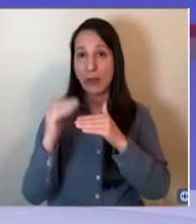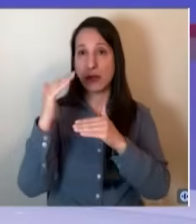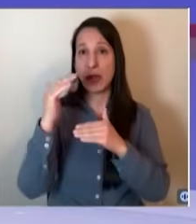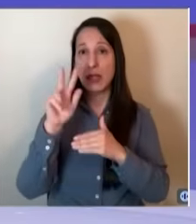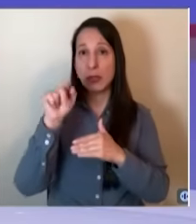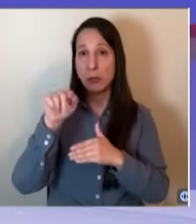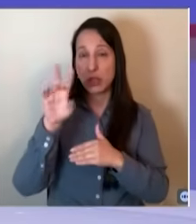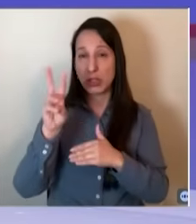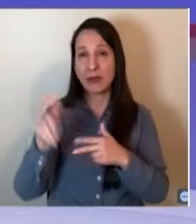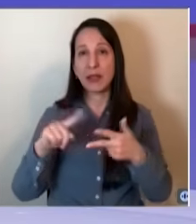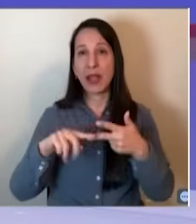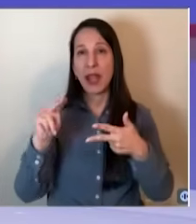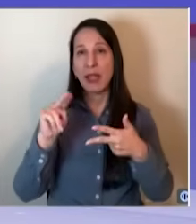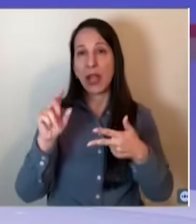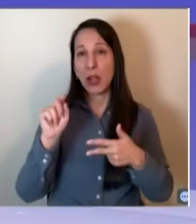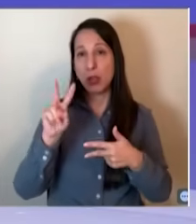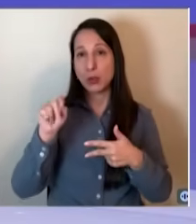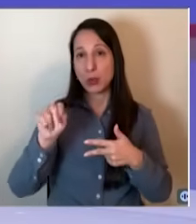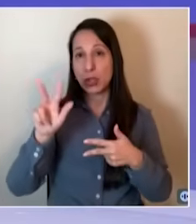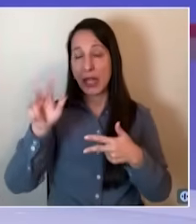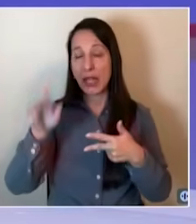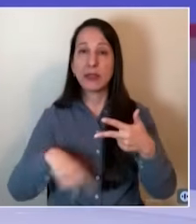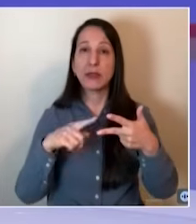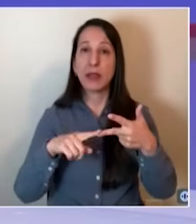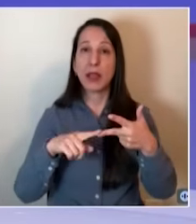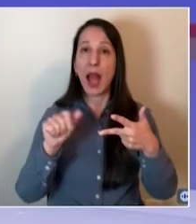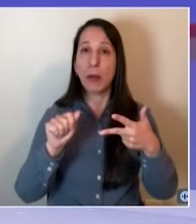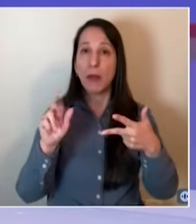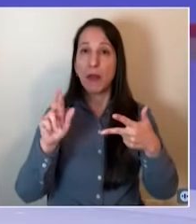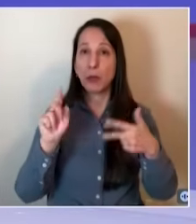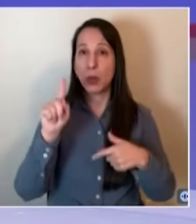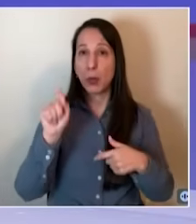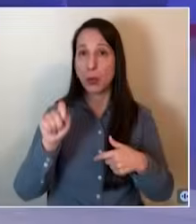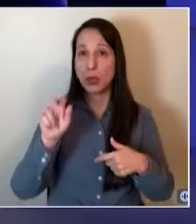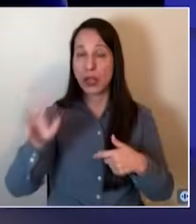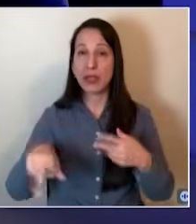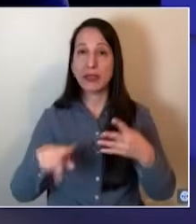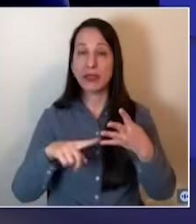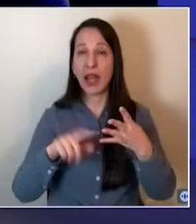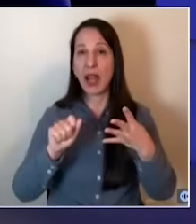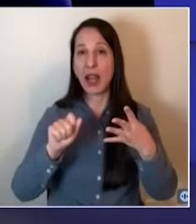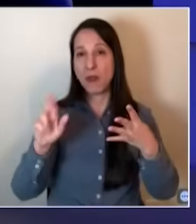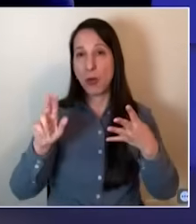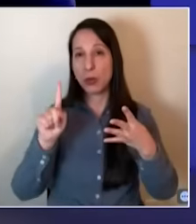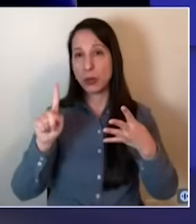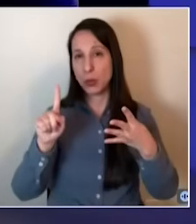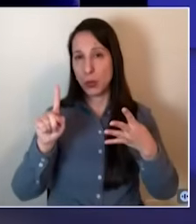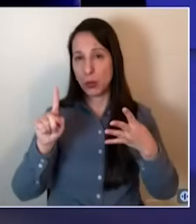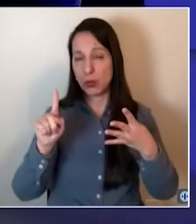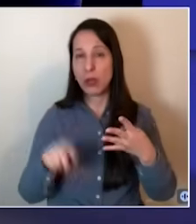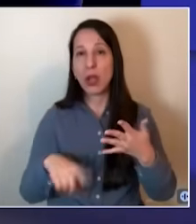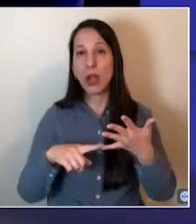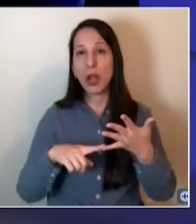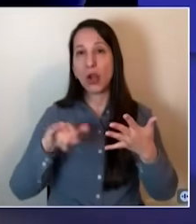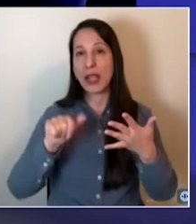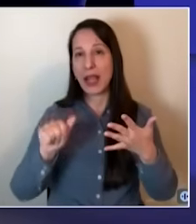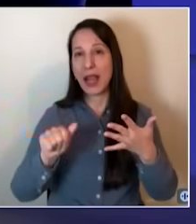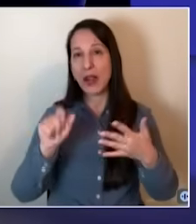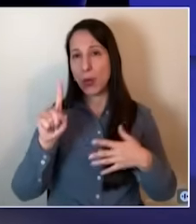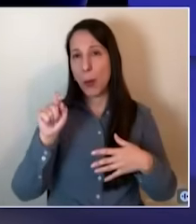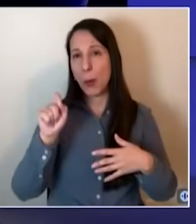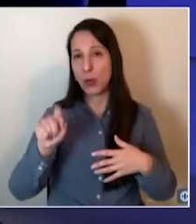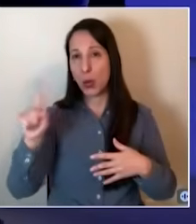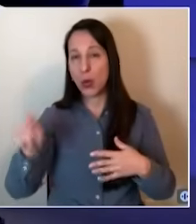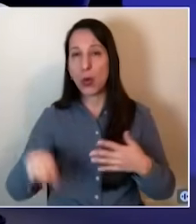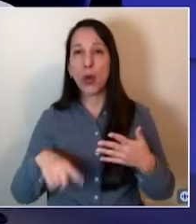Natalia 2.3, don Álvaro 1.3, don Ariel Robles 1, don José Aguilar creo que 1.1, don Juan